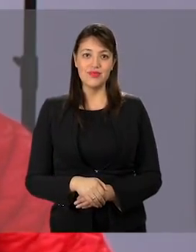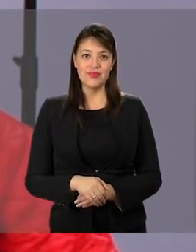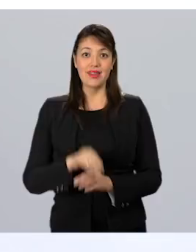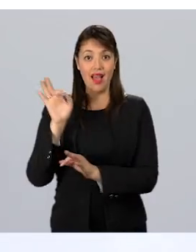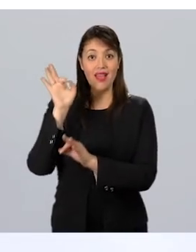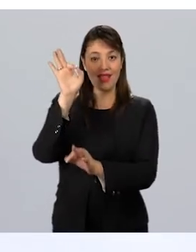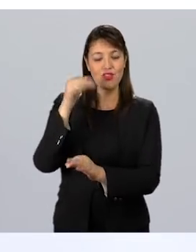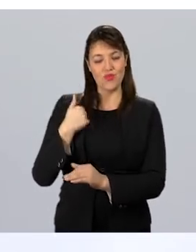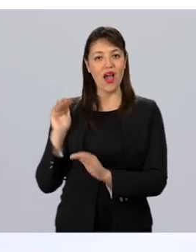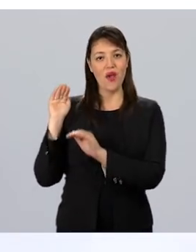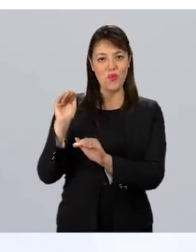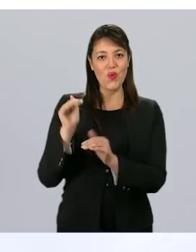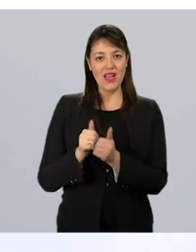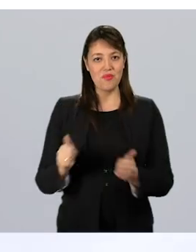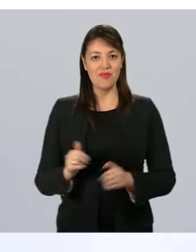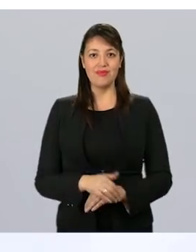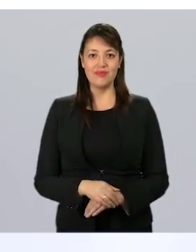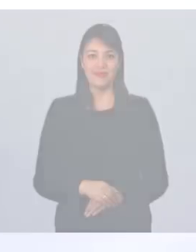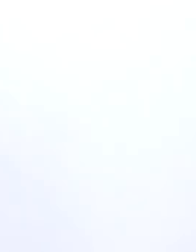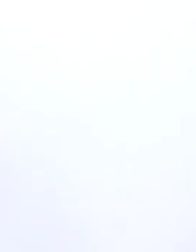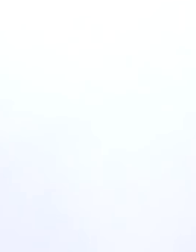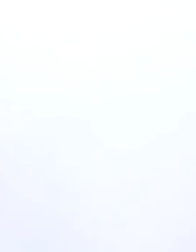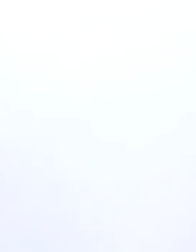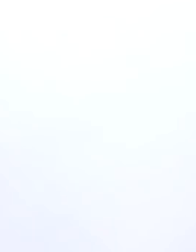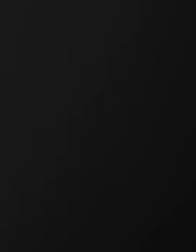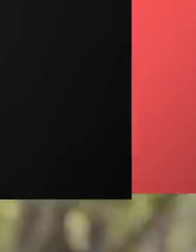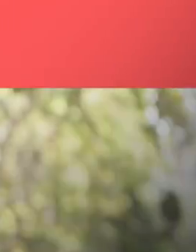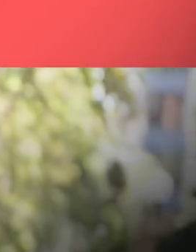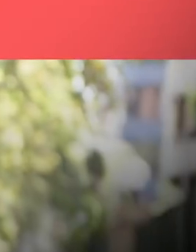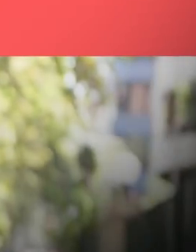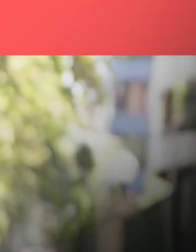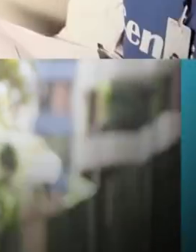alivio! Esta sí que la apoyo de todas maneras. Esta la apoyamos de todas maneras. Sí, pues esta sí.